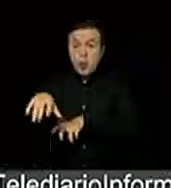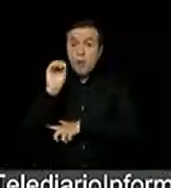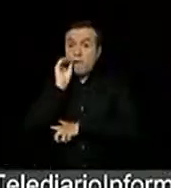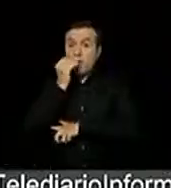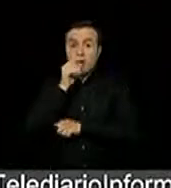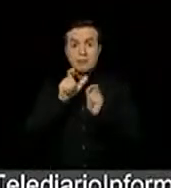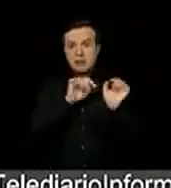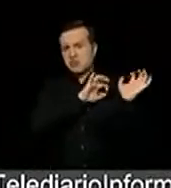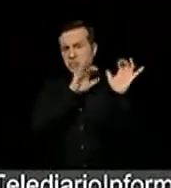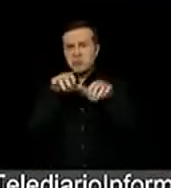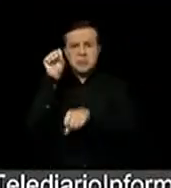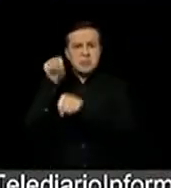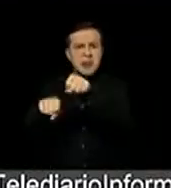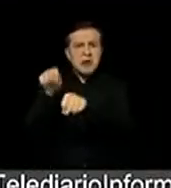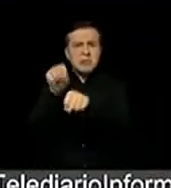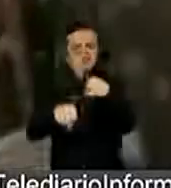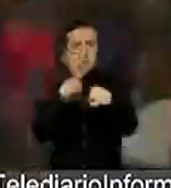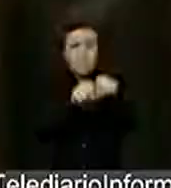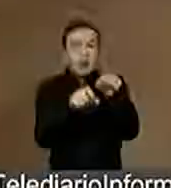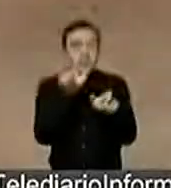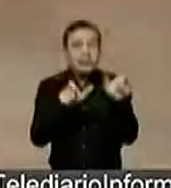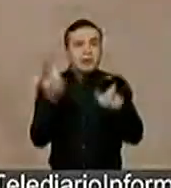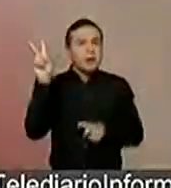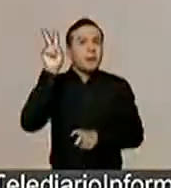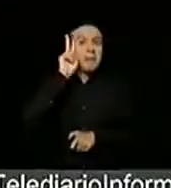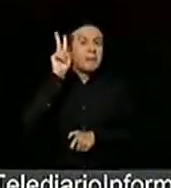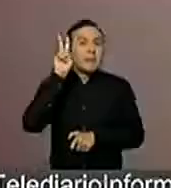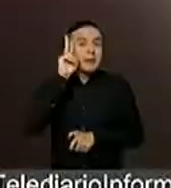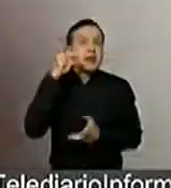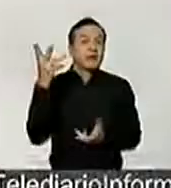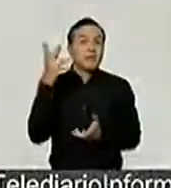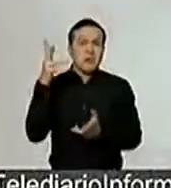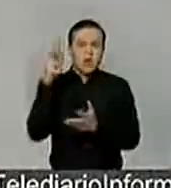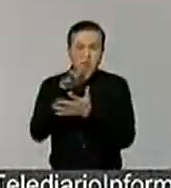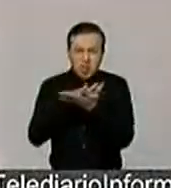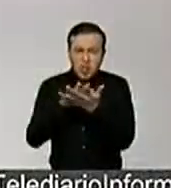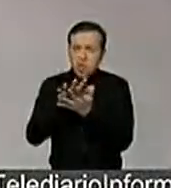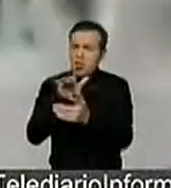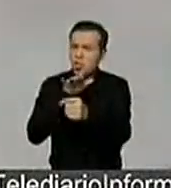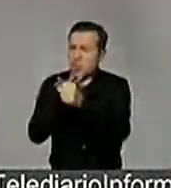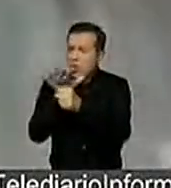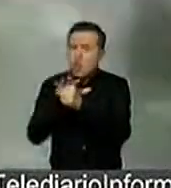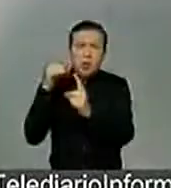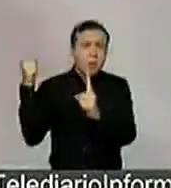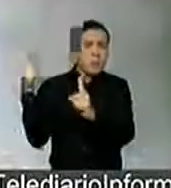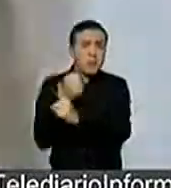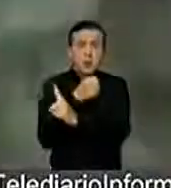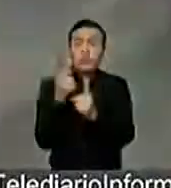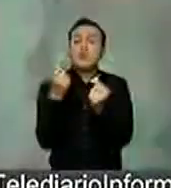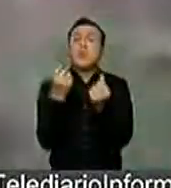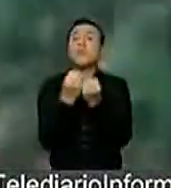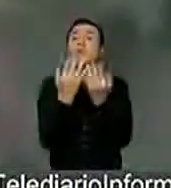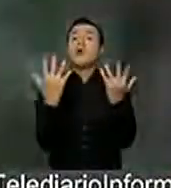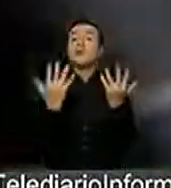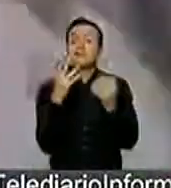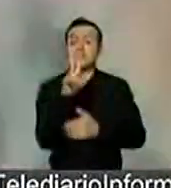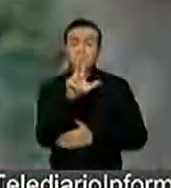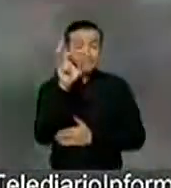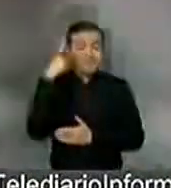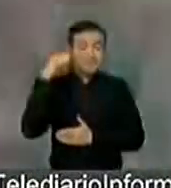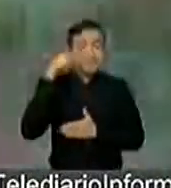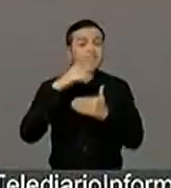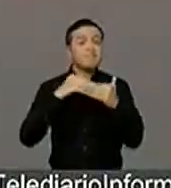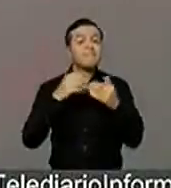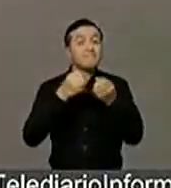florícola por parte de grupos que han aprovechado las manifestaciones para generar violencia originó pérdidas por más de 30 millones